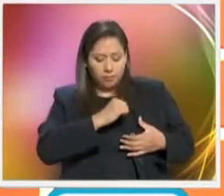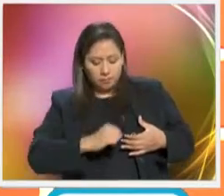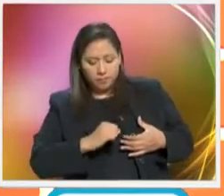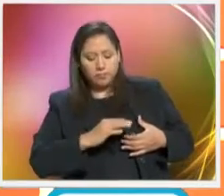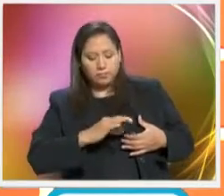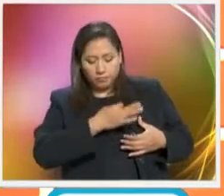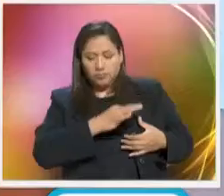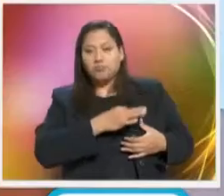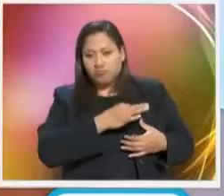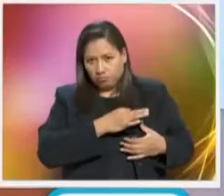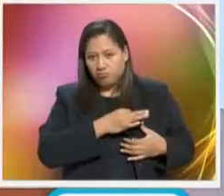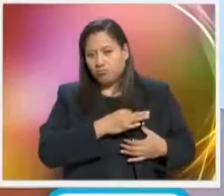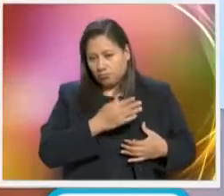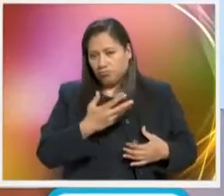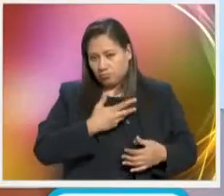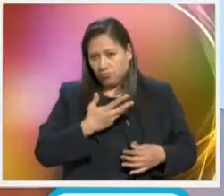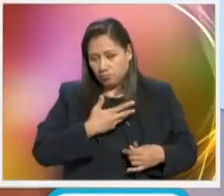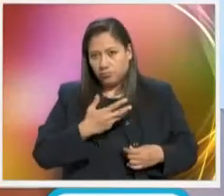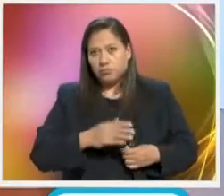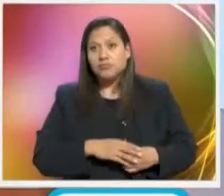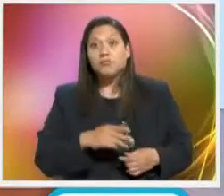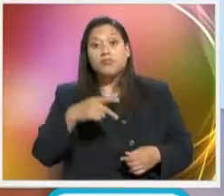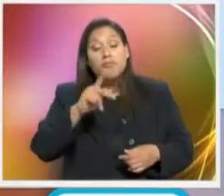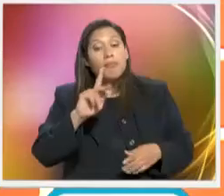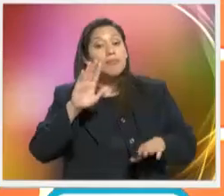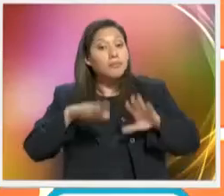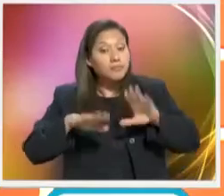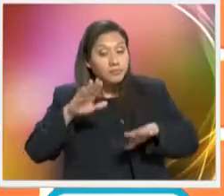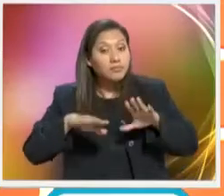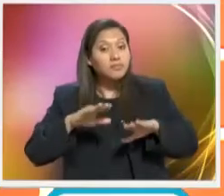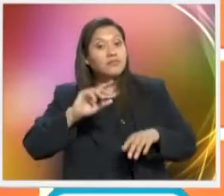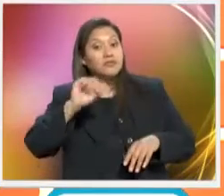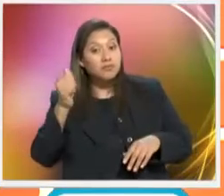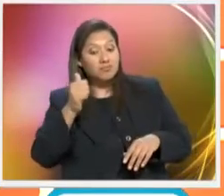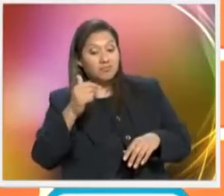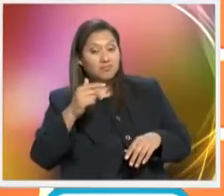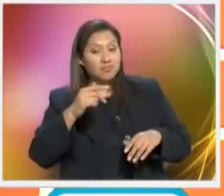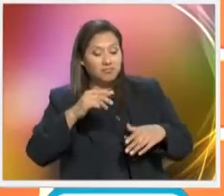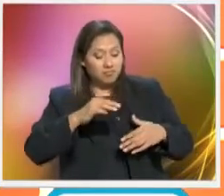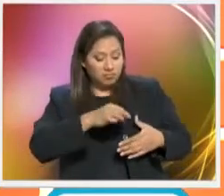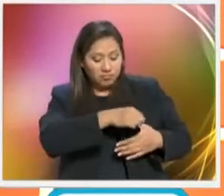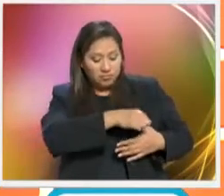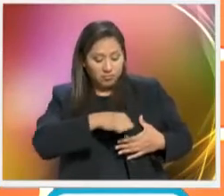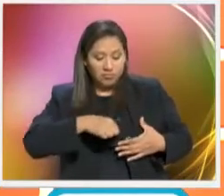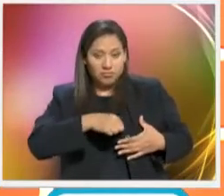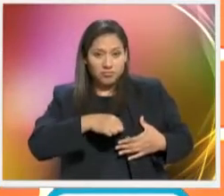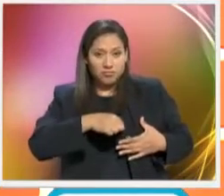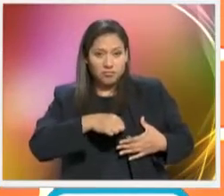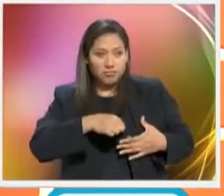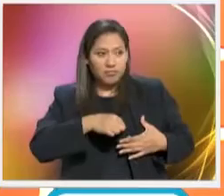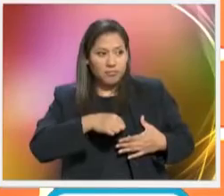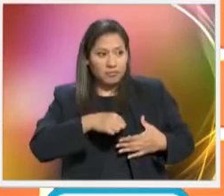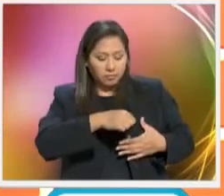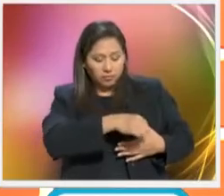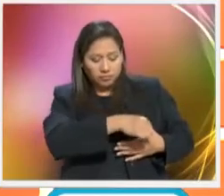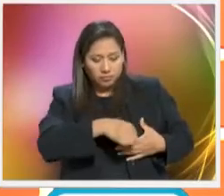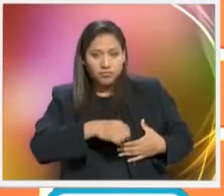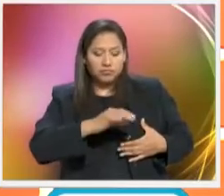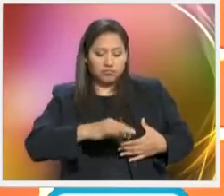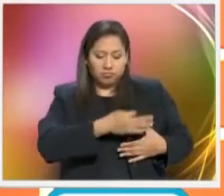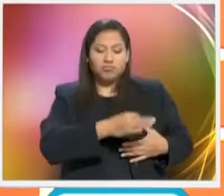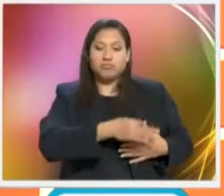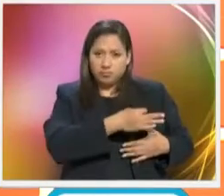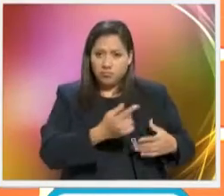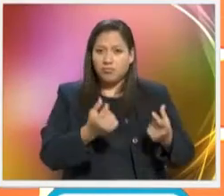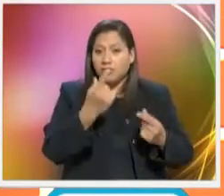cuando menos, que son las de menos cicatriz, pero muchas veces también hay otra cicatriz horizontal que va en el surco de la mama. Pero te